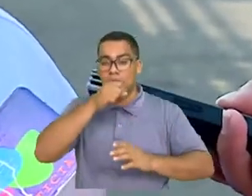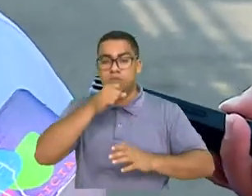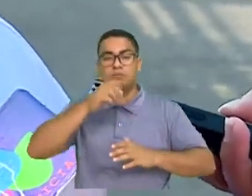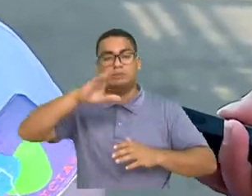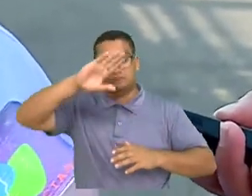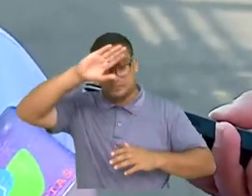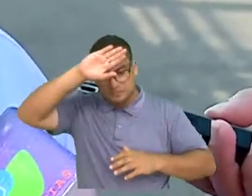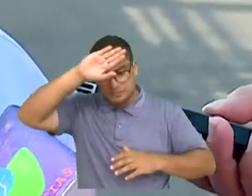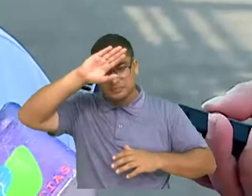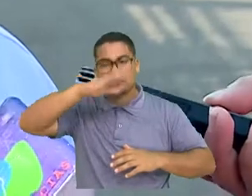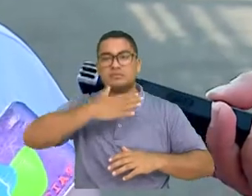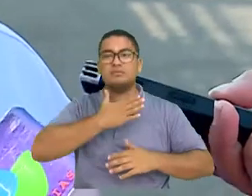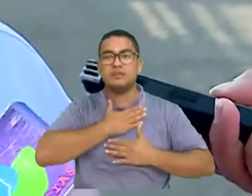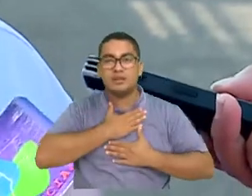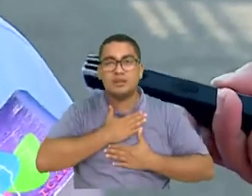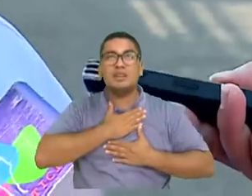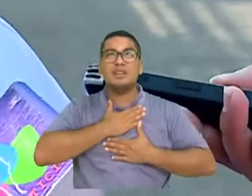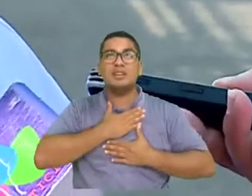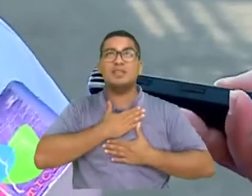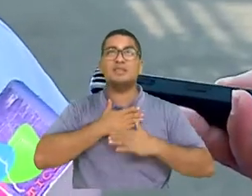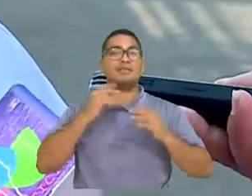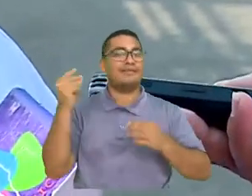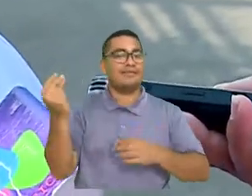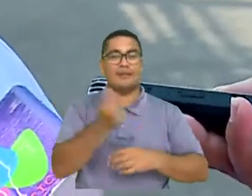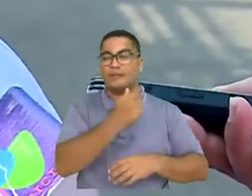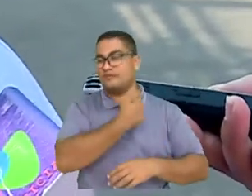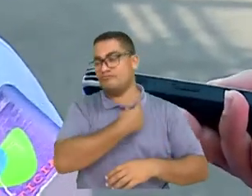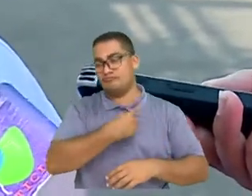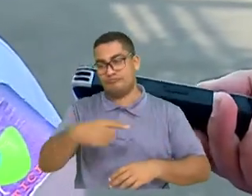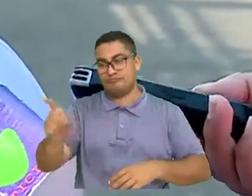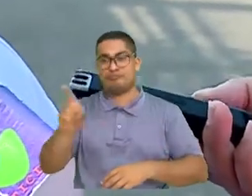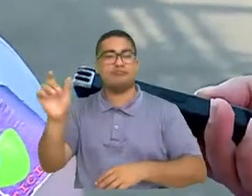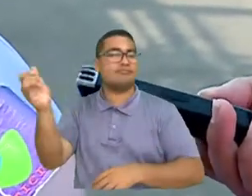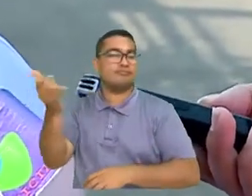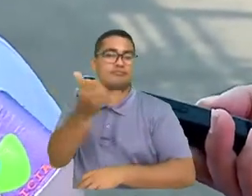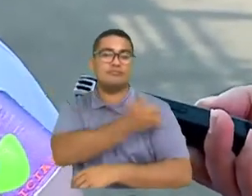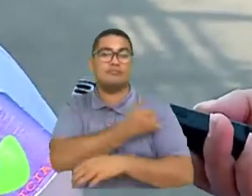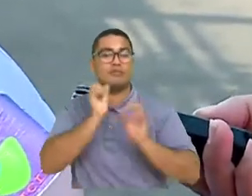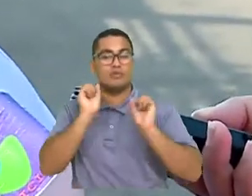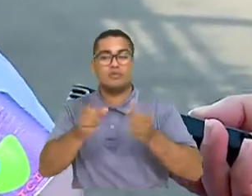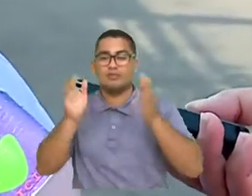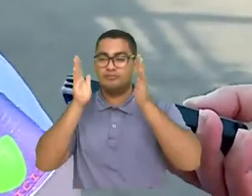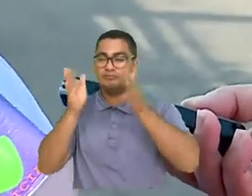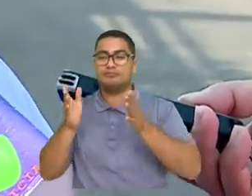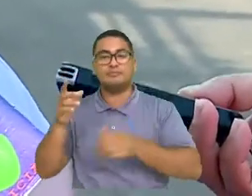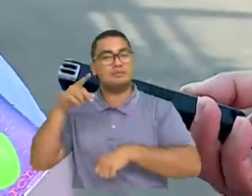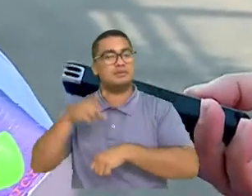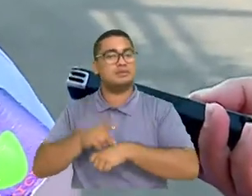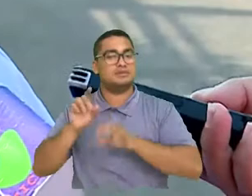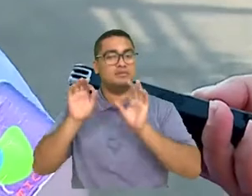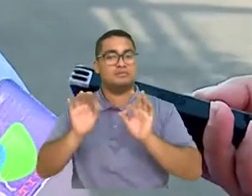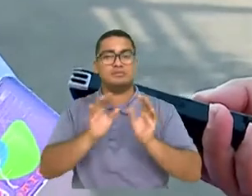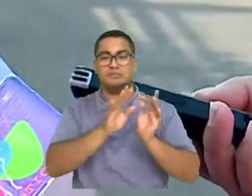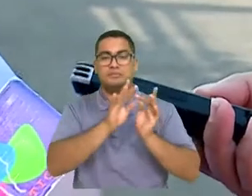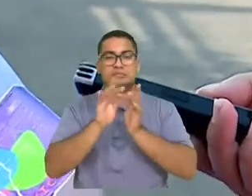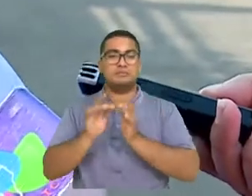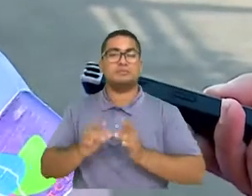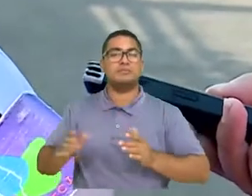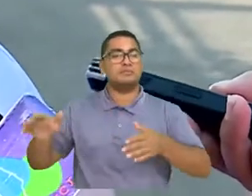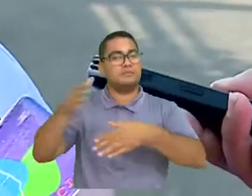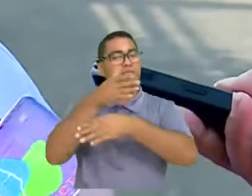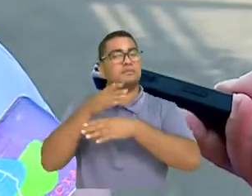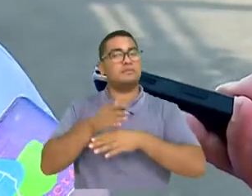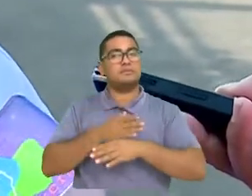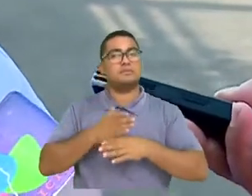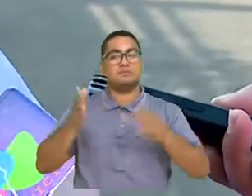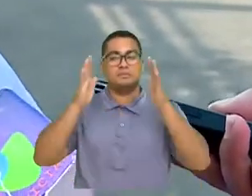fiebre o cualquier otro síntoma respiratorio a la unidad de más salud para que pueda ser atendido por un galeno, ¿verdad?, que está especializado en la unidad